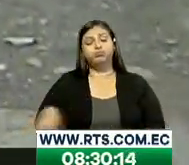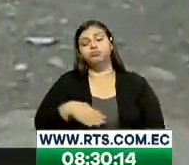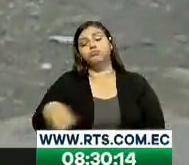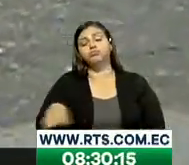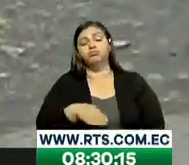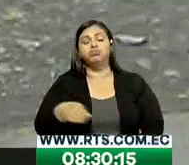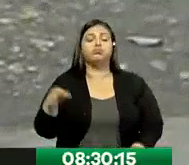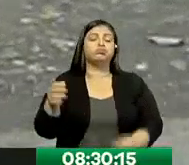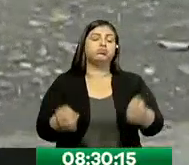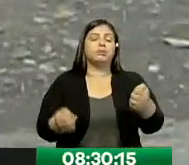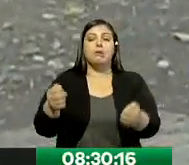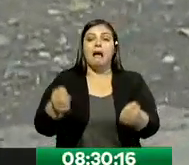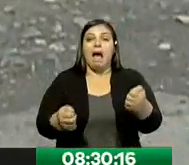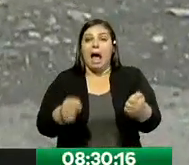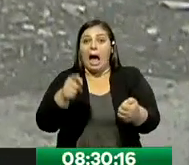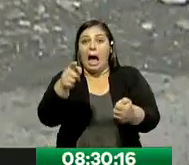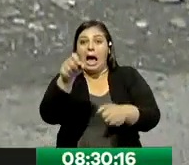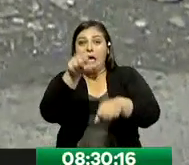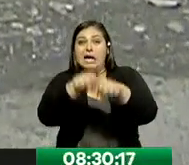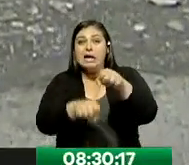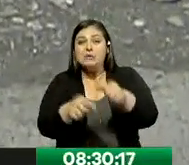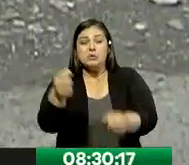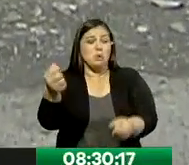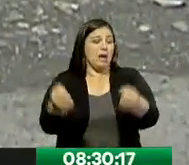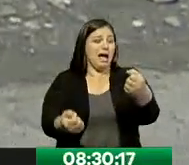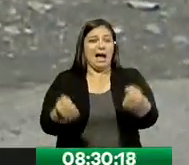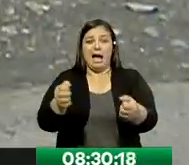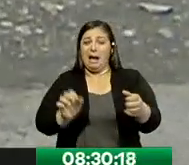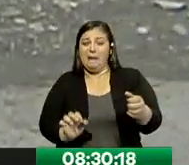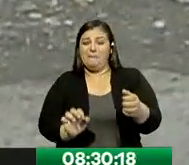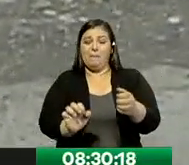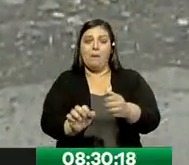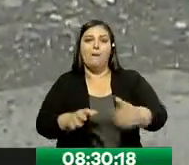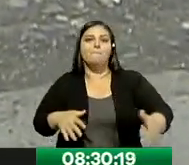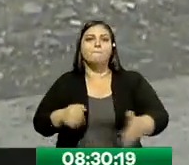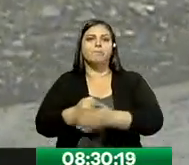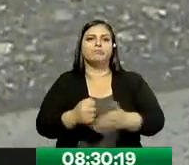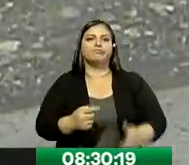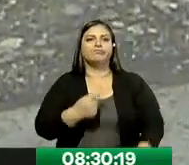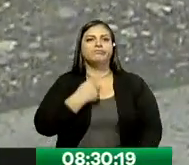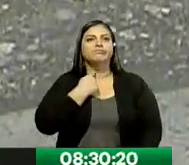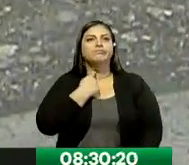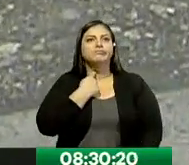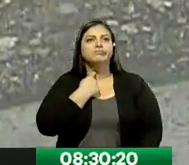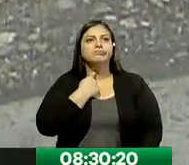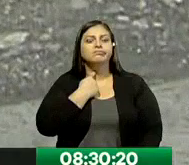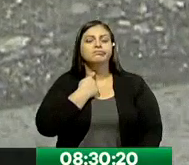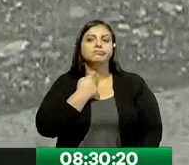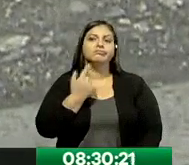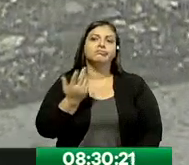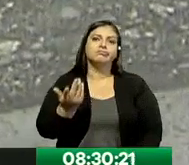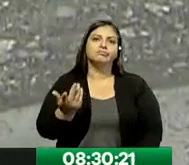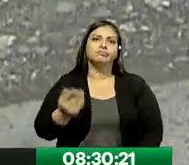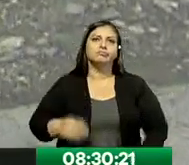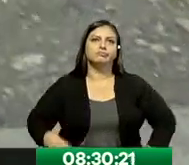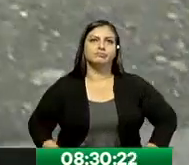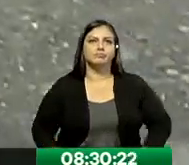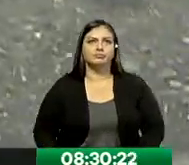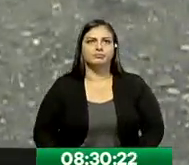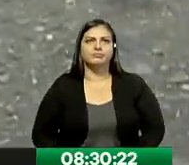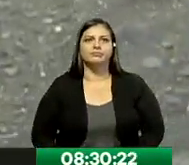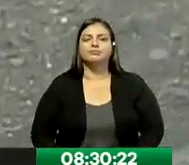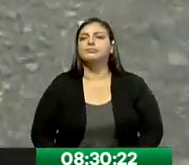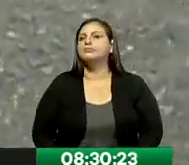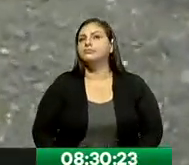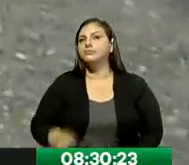algunas ocasiones choques. Vamos a conversar con algún conductor porque los que sufren también